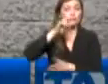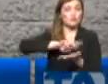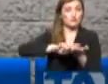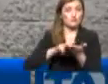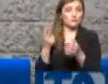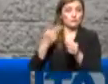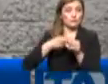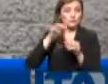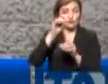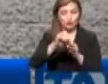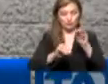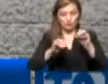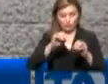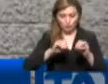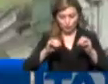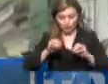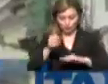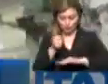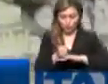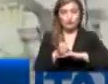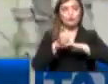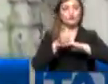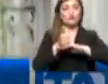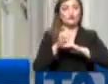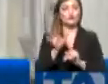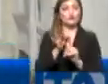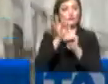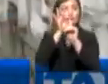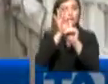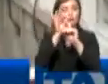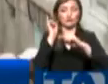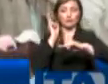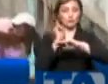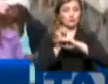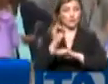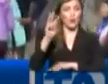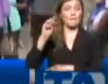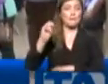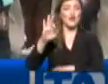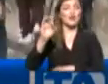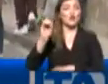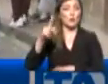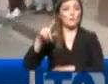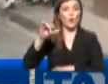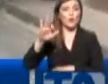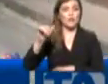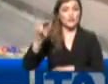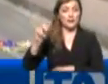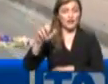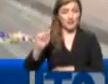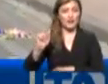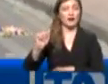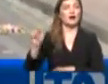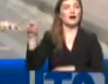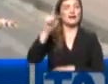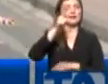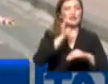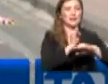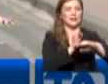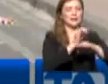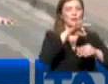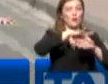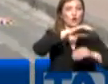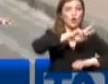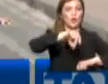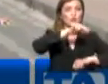reunieron para elaborar alfombras y altares. Desde la Catedral Metropolitana, hasta la Basílica del Voto Nacional.